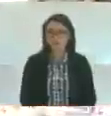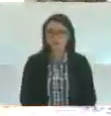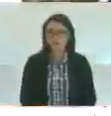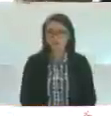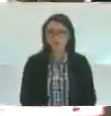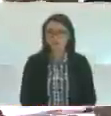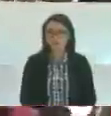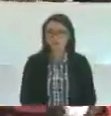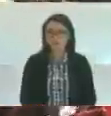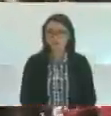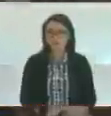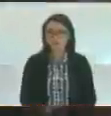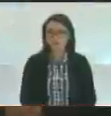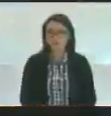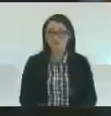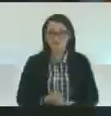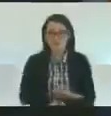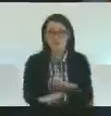Y ustedes,